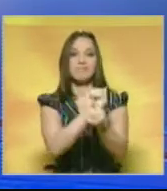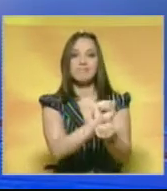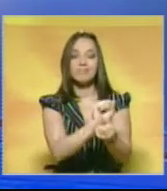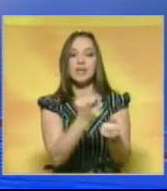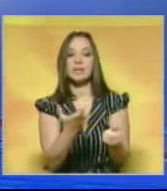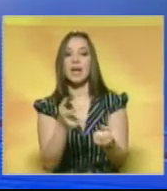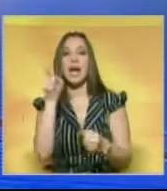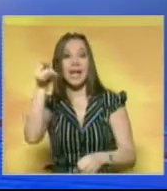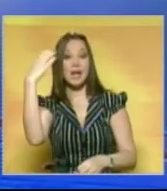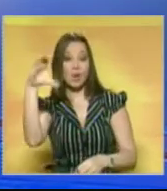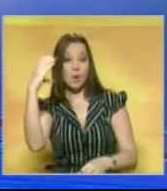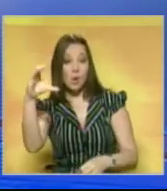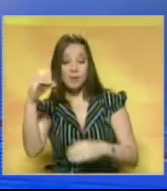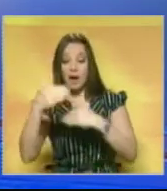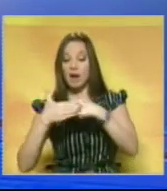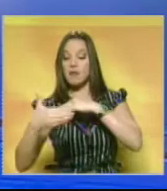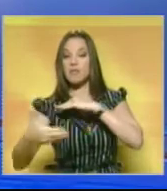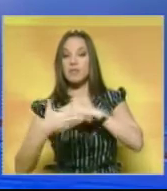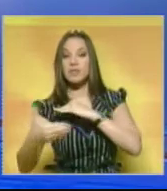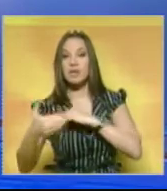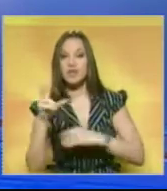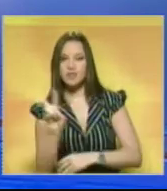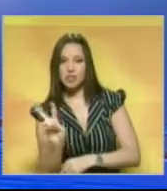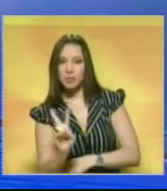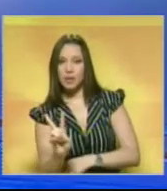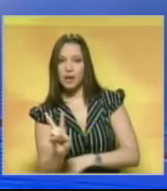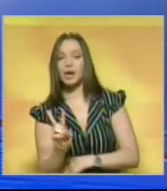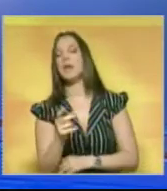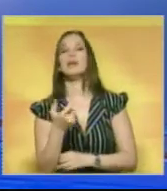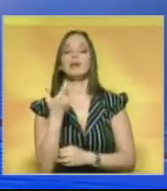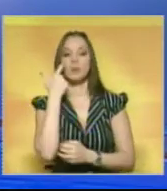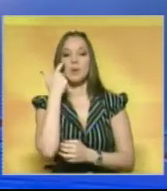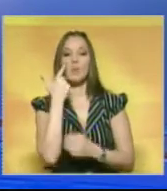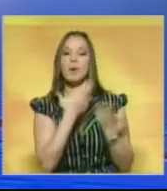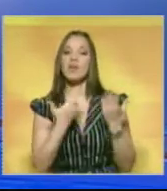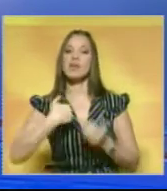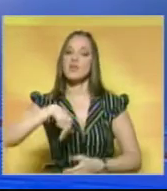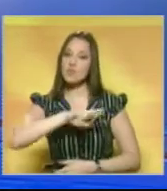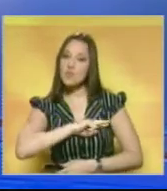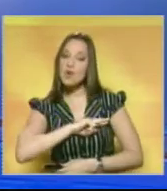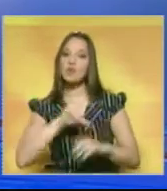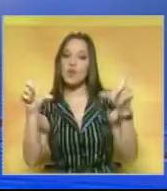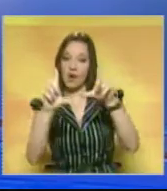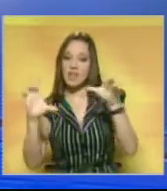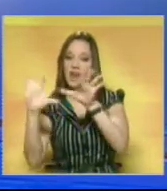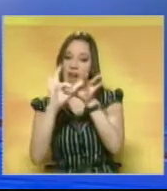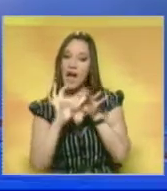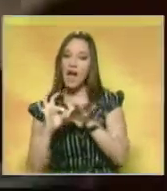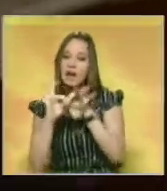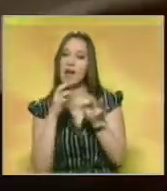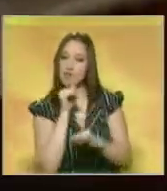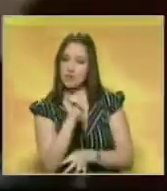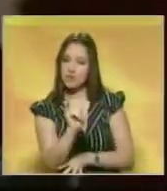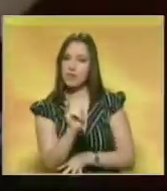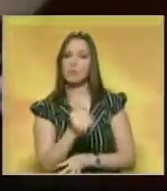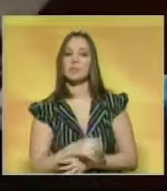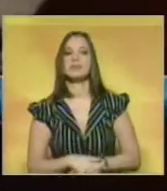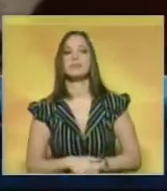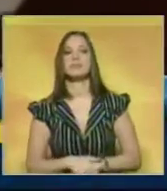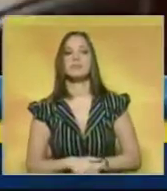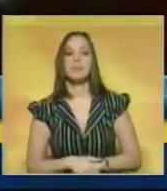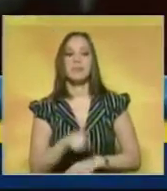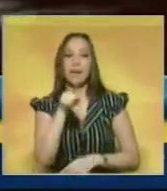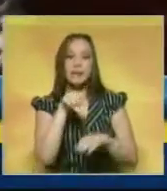policía colombiana cerca de la frontera con Venezuela. Patricia Bermúdez, de nuestro canal aliado Caracol, nos tiene el reporte.